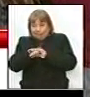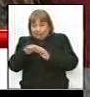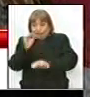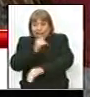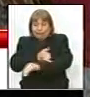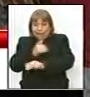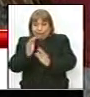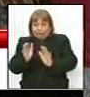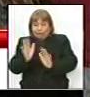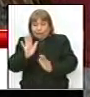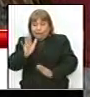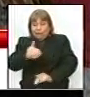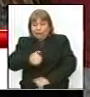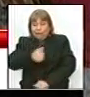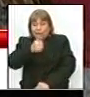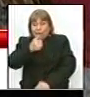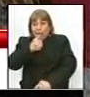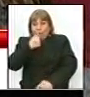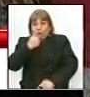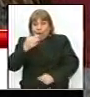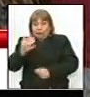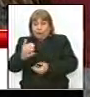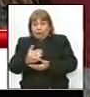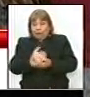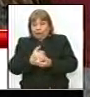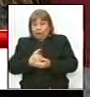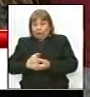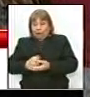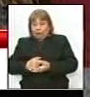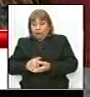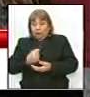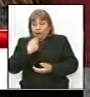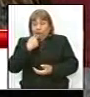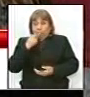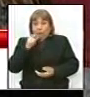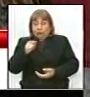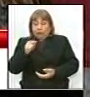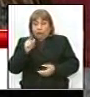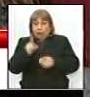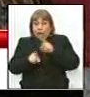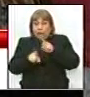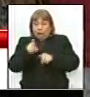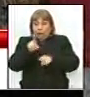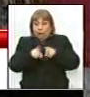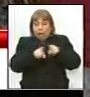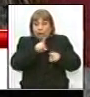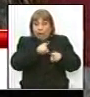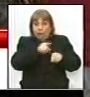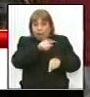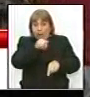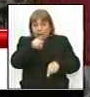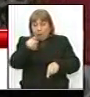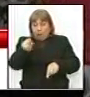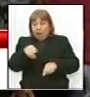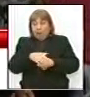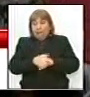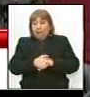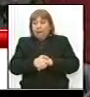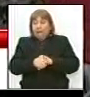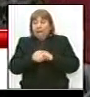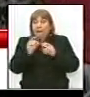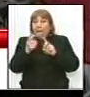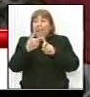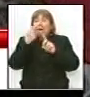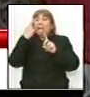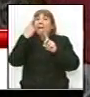que garantizar su autonomía que quieren arrasar presidente porque así como para algunos para algunos es prioridad